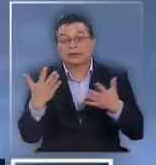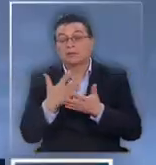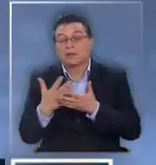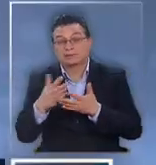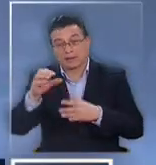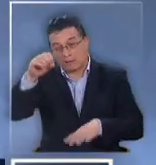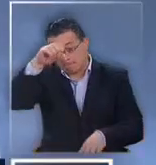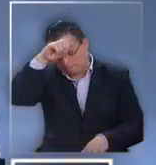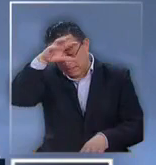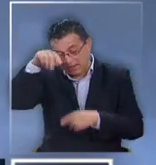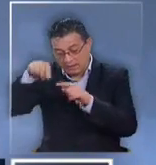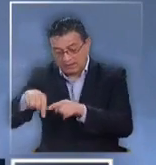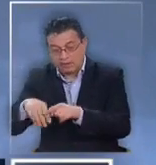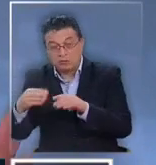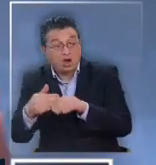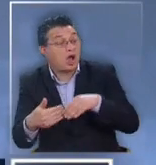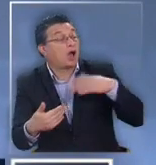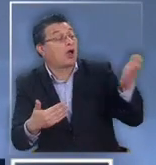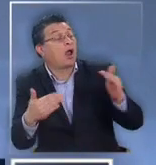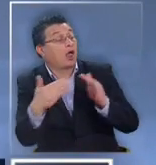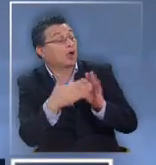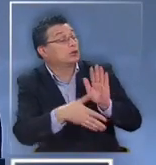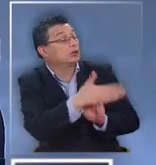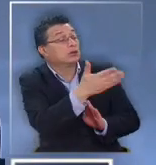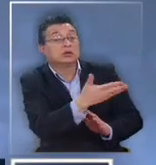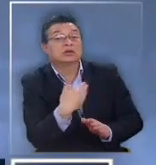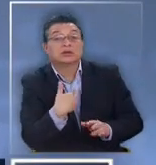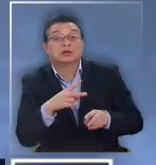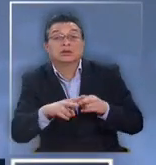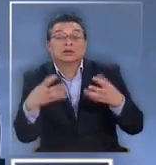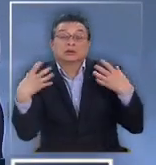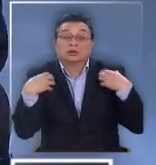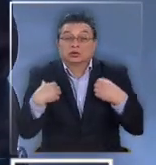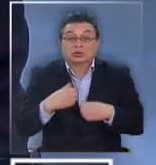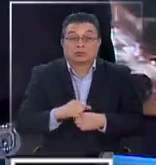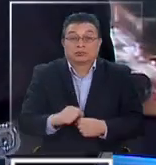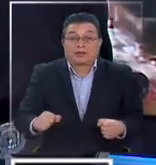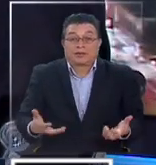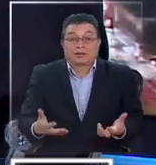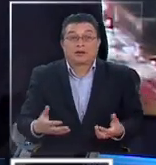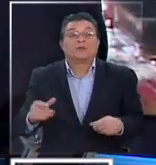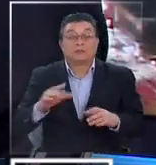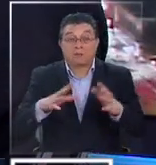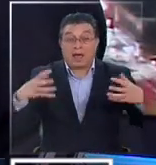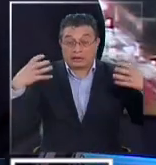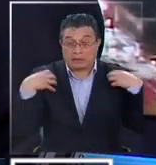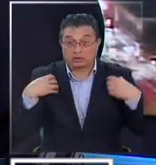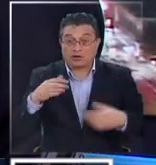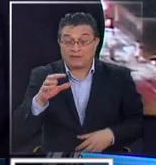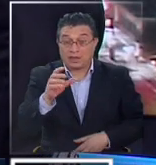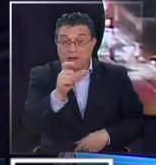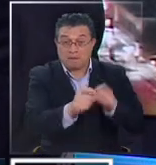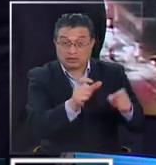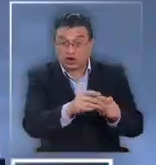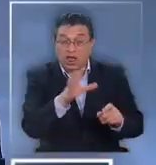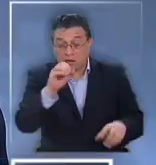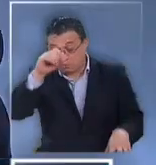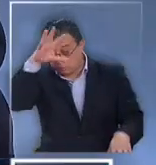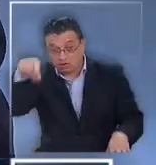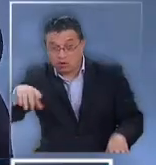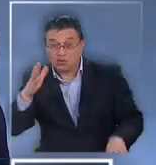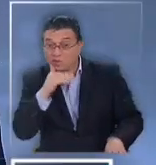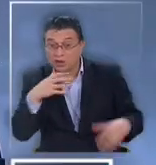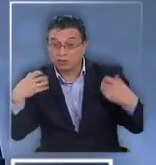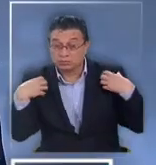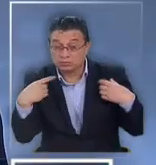no por lo que pasa en la ciudad entonces yo esté en realidad hay una responsabilidad de la ciudadanía que las mineras mira cuando